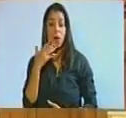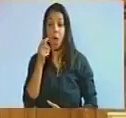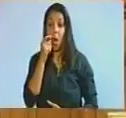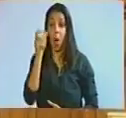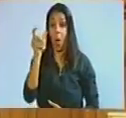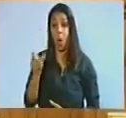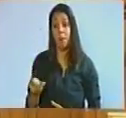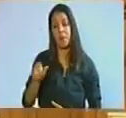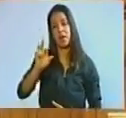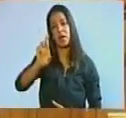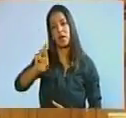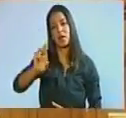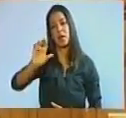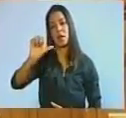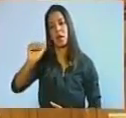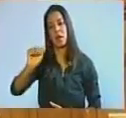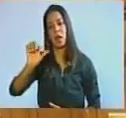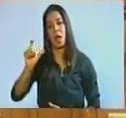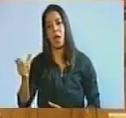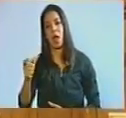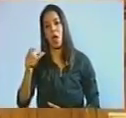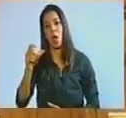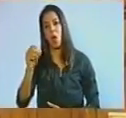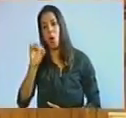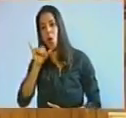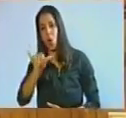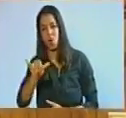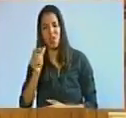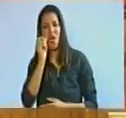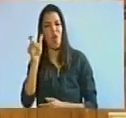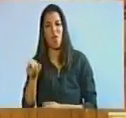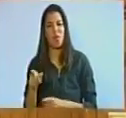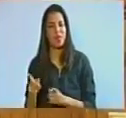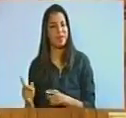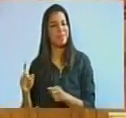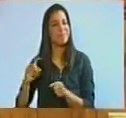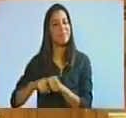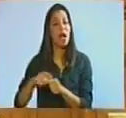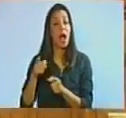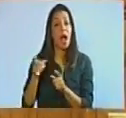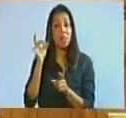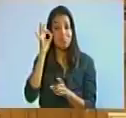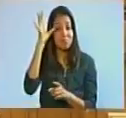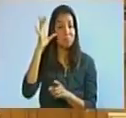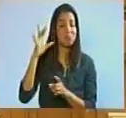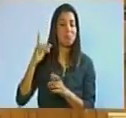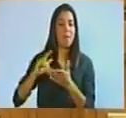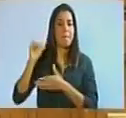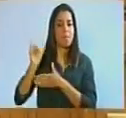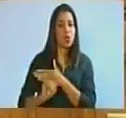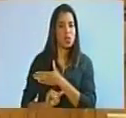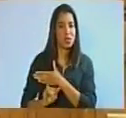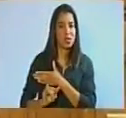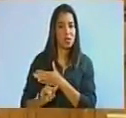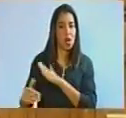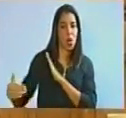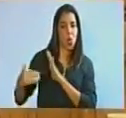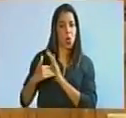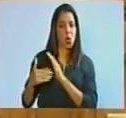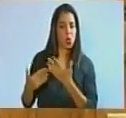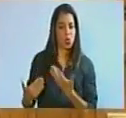Rajoy, que es uno de los operadores para producir este